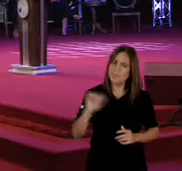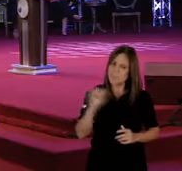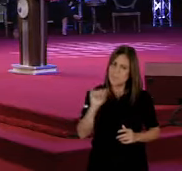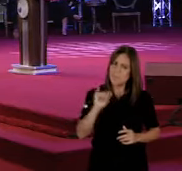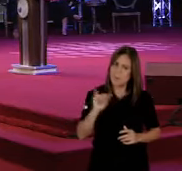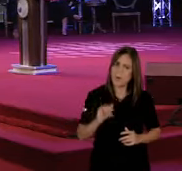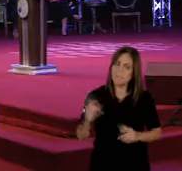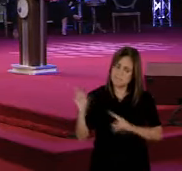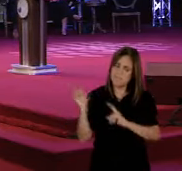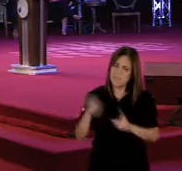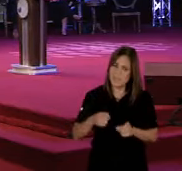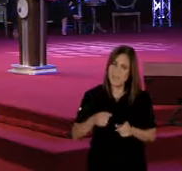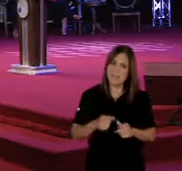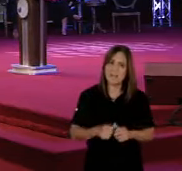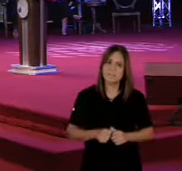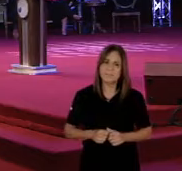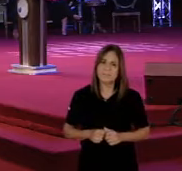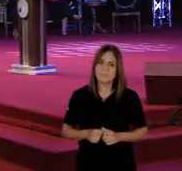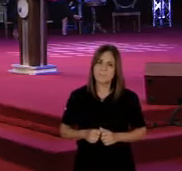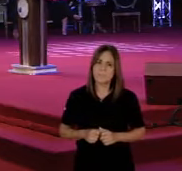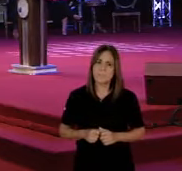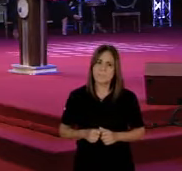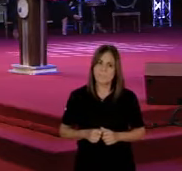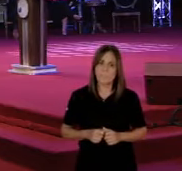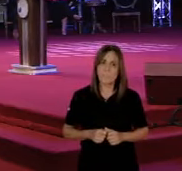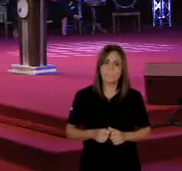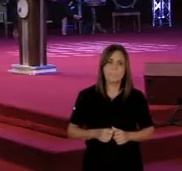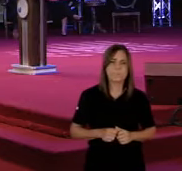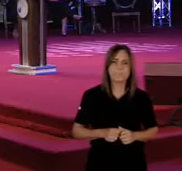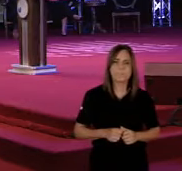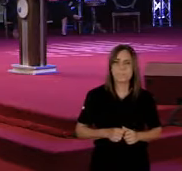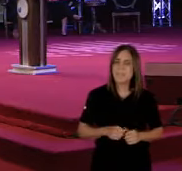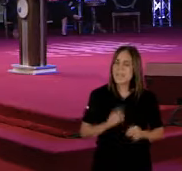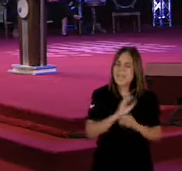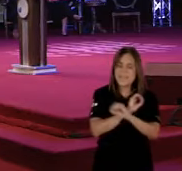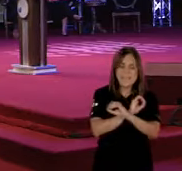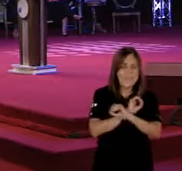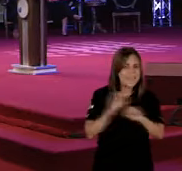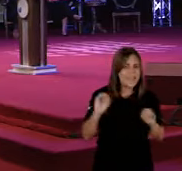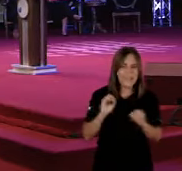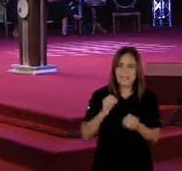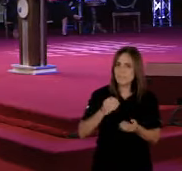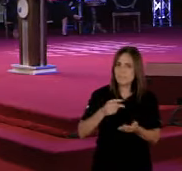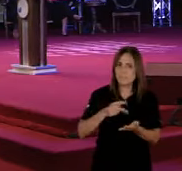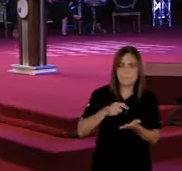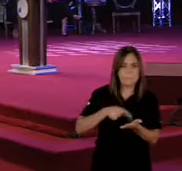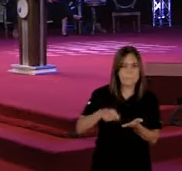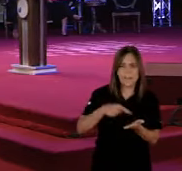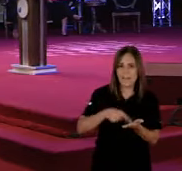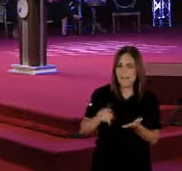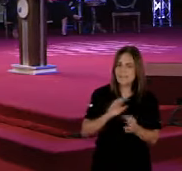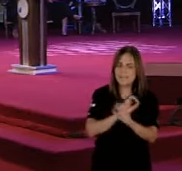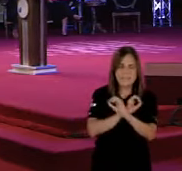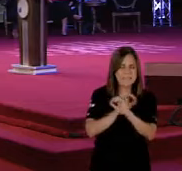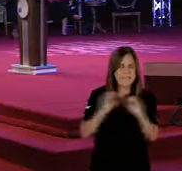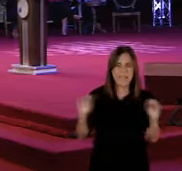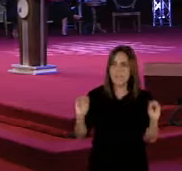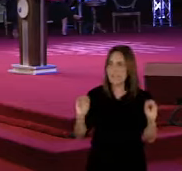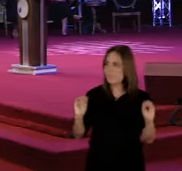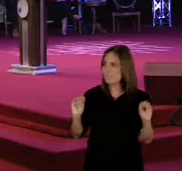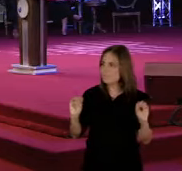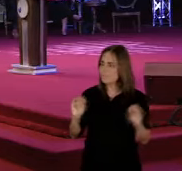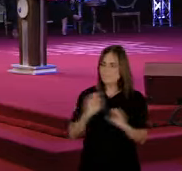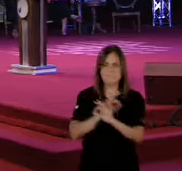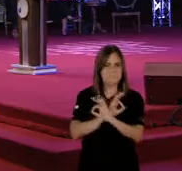afirmar que es totalmente gratis. Esto es un evento totalmente gratis, gracias a